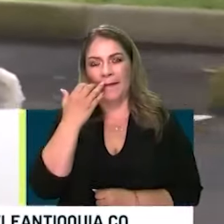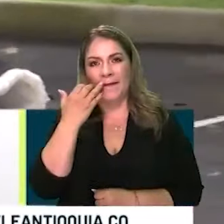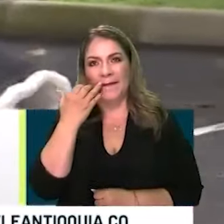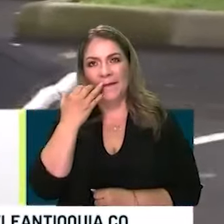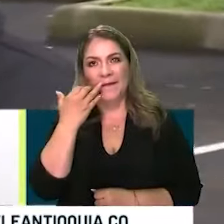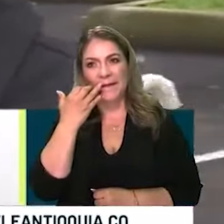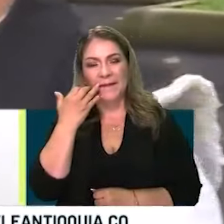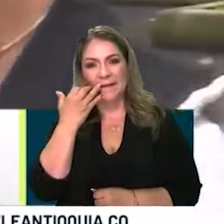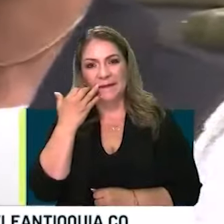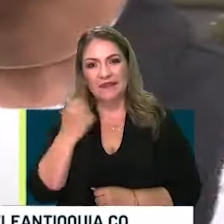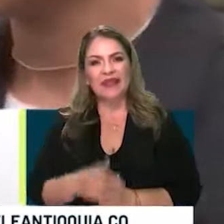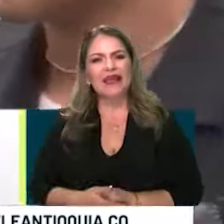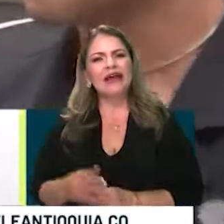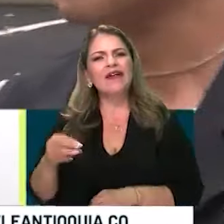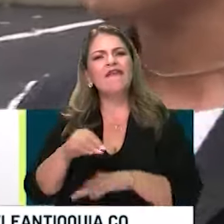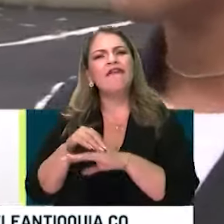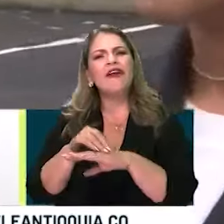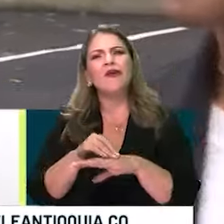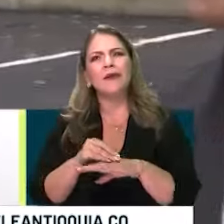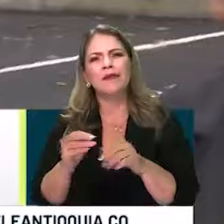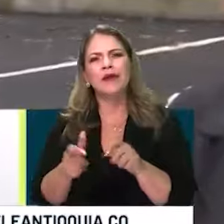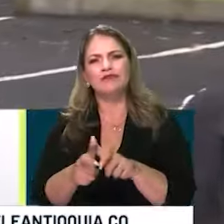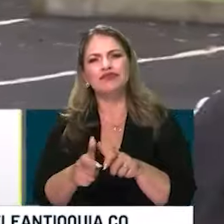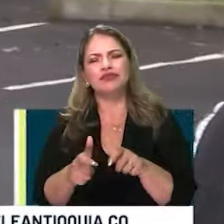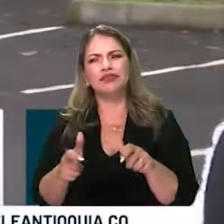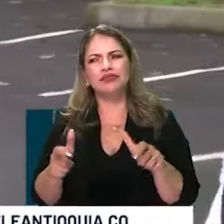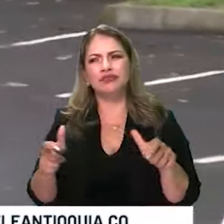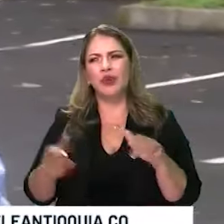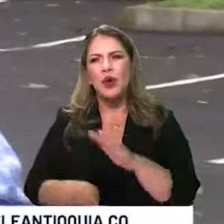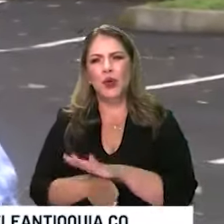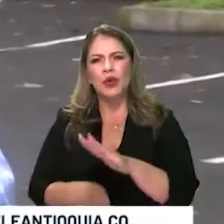Este fenómeno va a seguir creciendo con las próximas